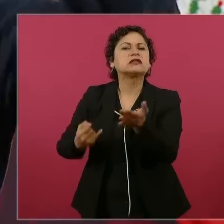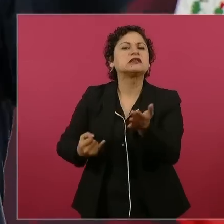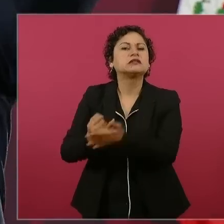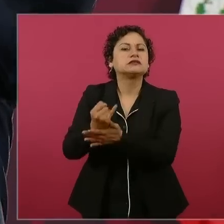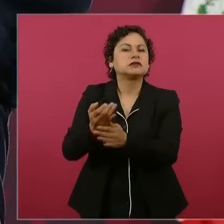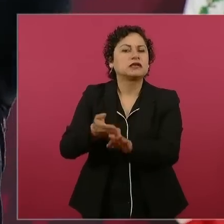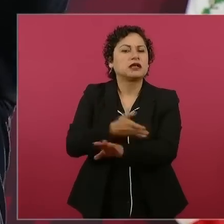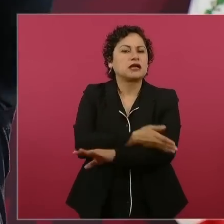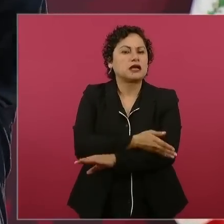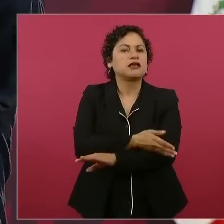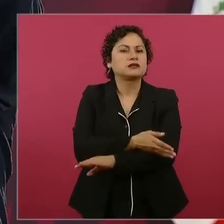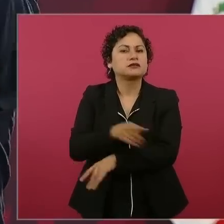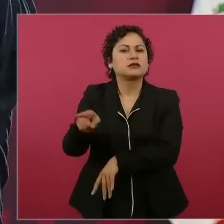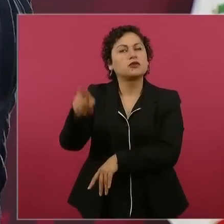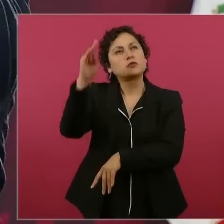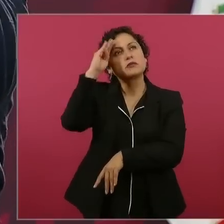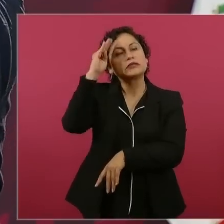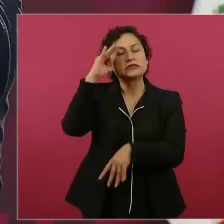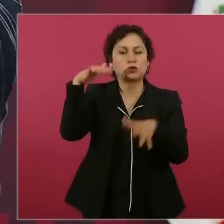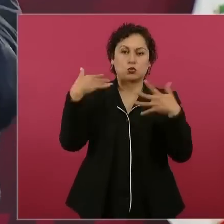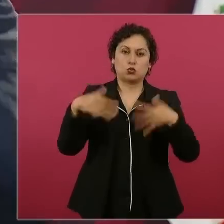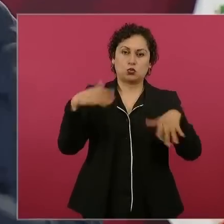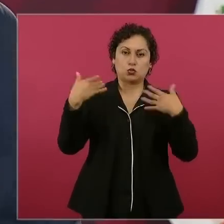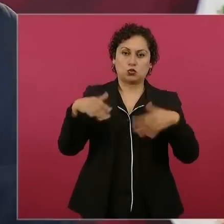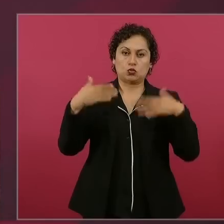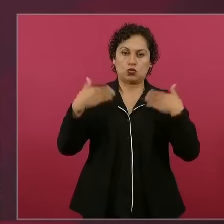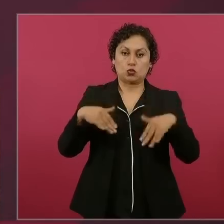que había que convertir las deudas de los de arriba